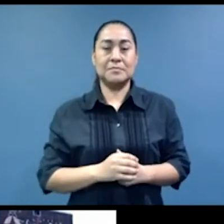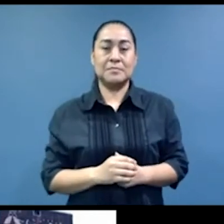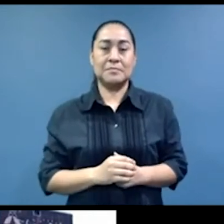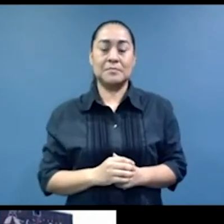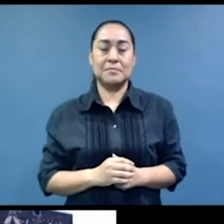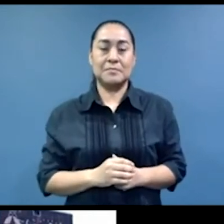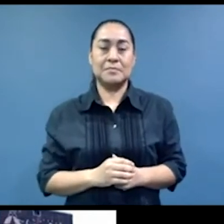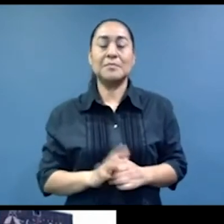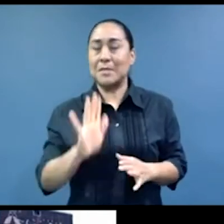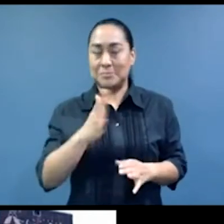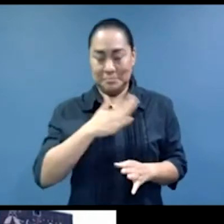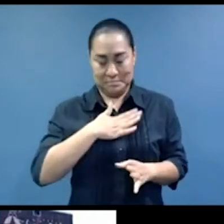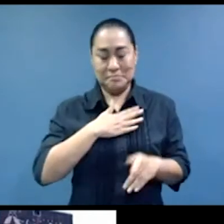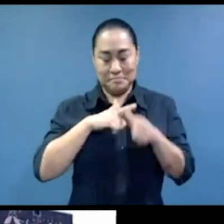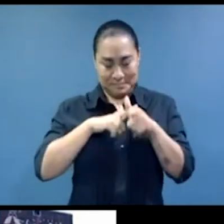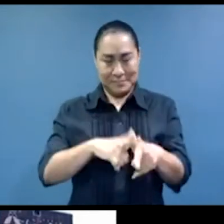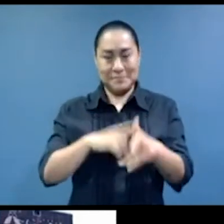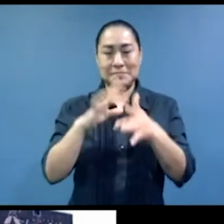yo sigo.